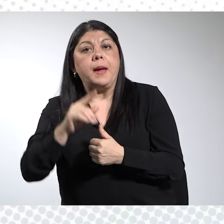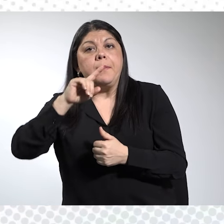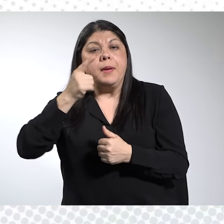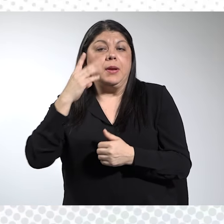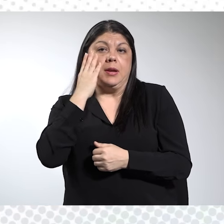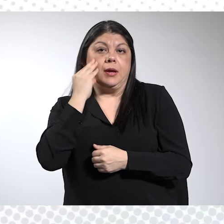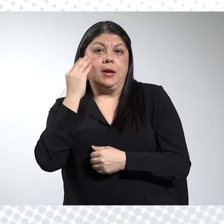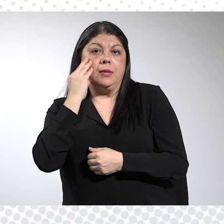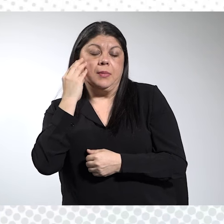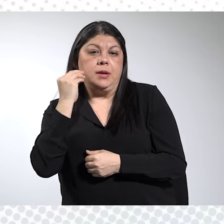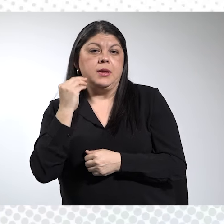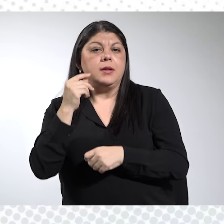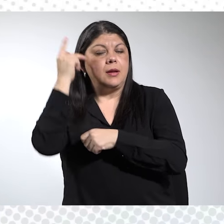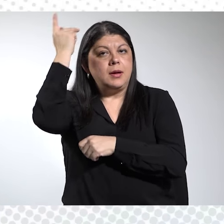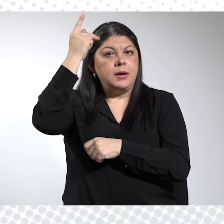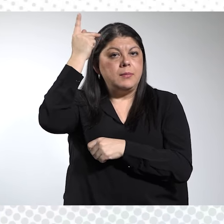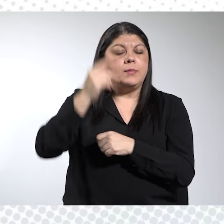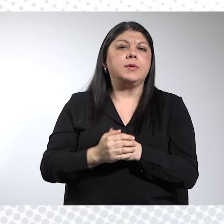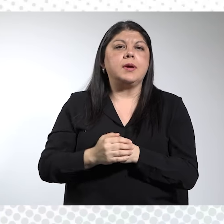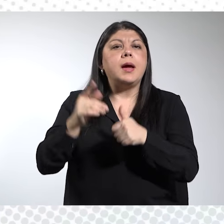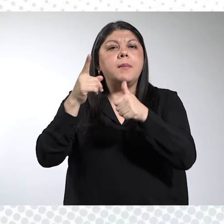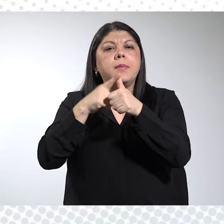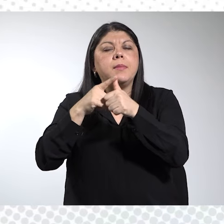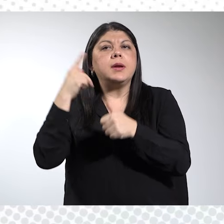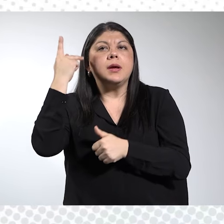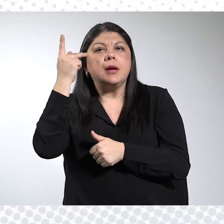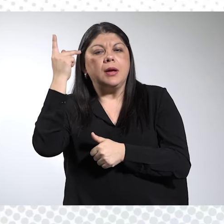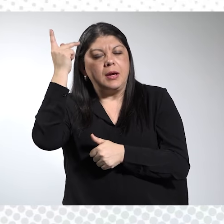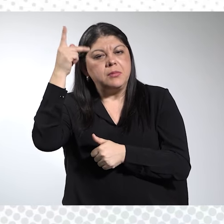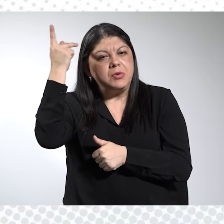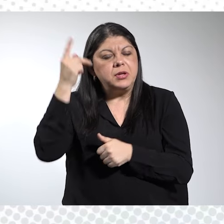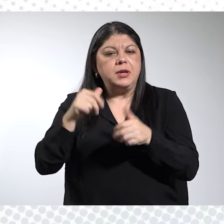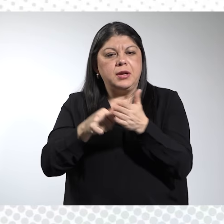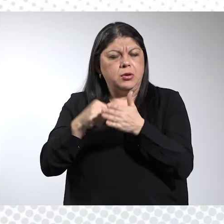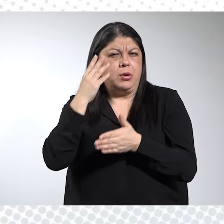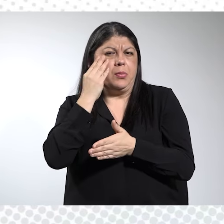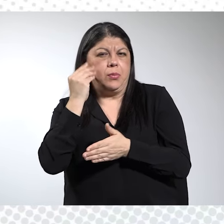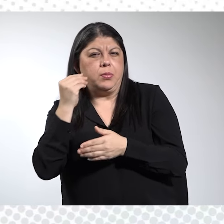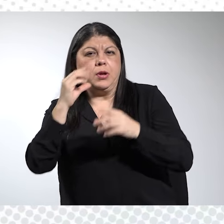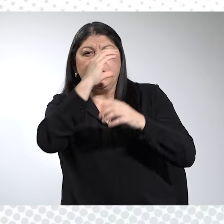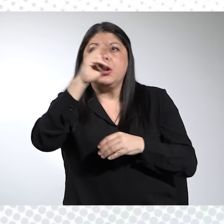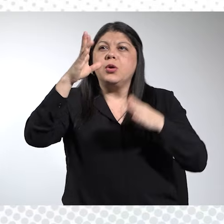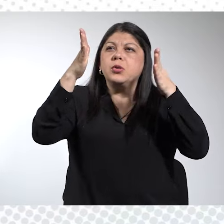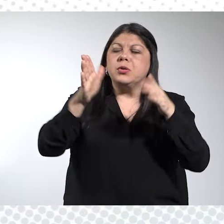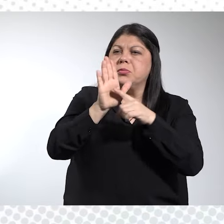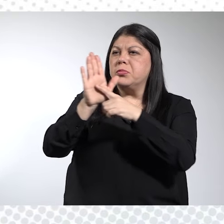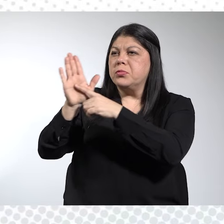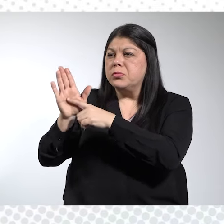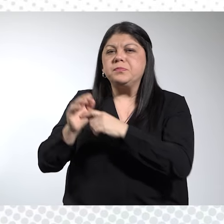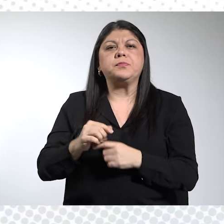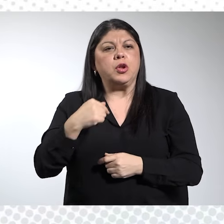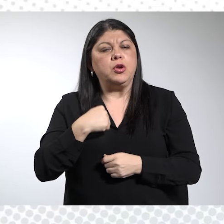porque es mi primera experiencia en política y mi primera experiencia en política electoral ante los costarricenses.